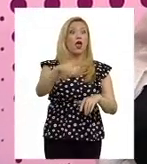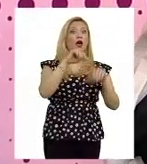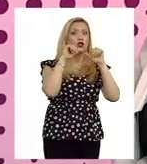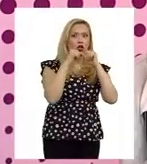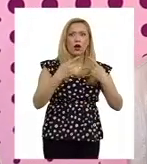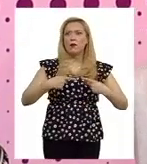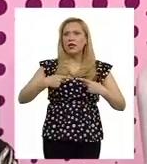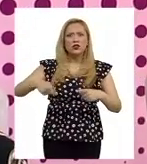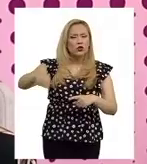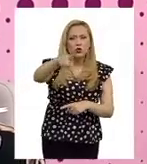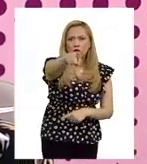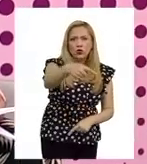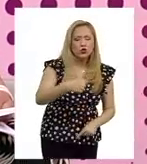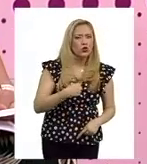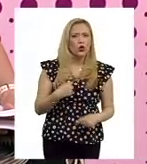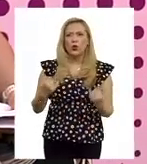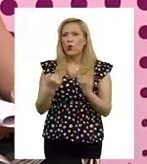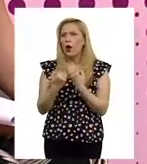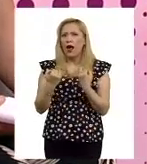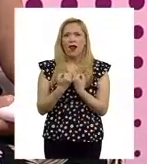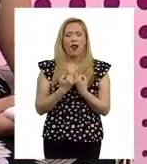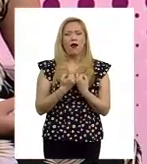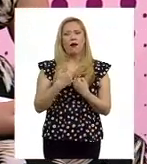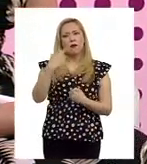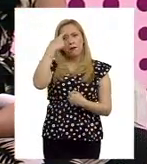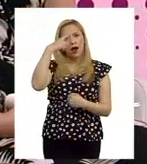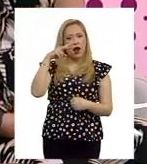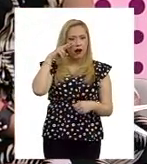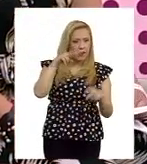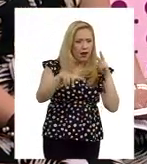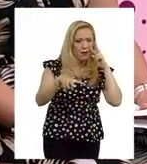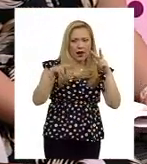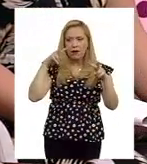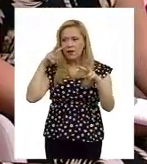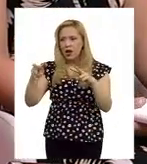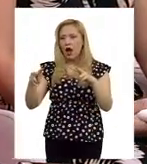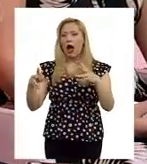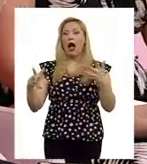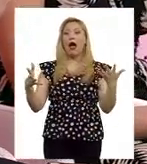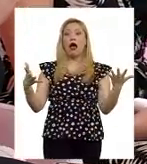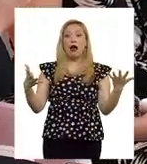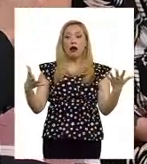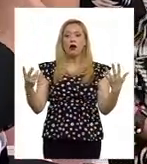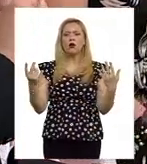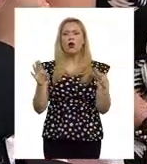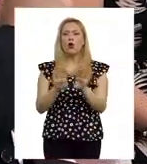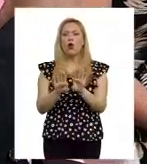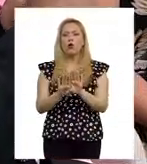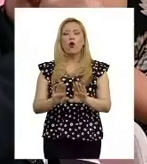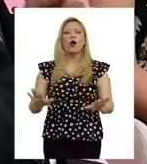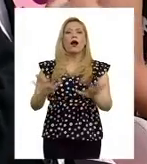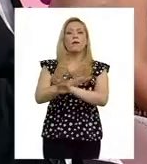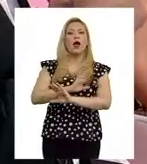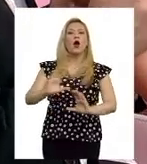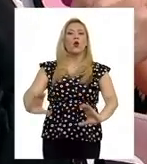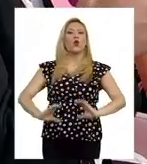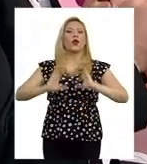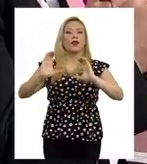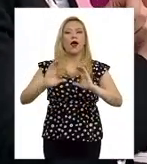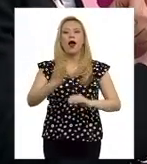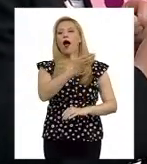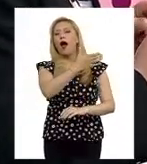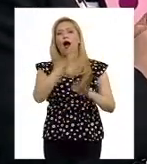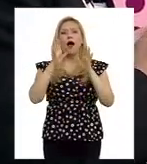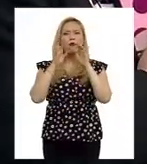poblaciones directamente afectadas para identificar estilos de desarrollo, de agricultura sostenibles que